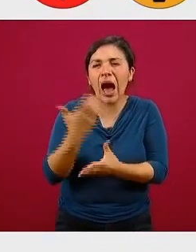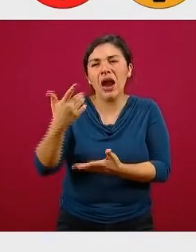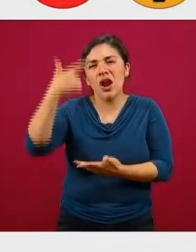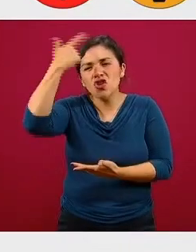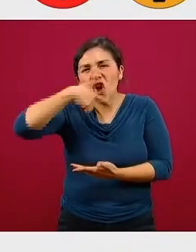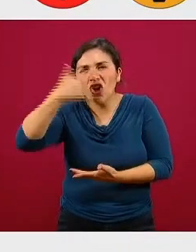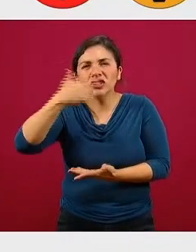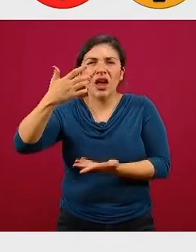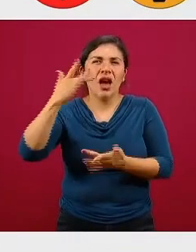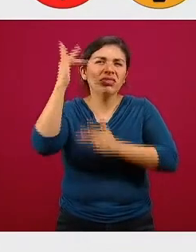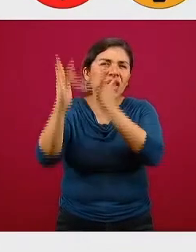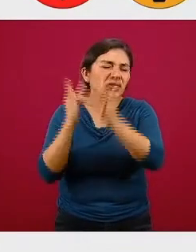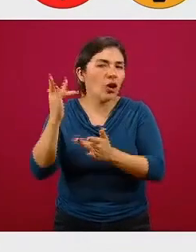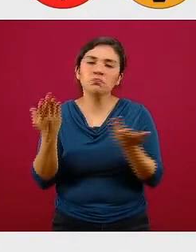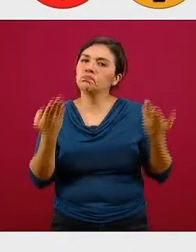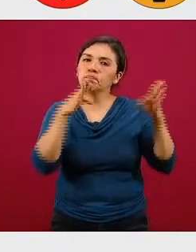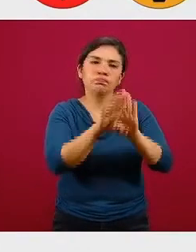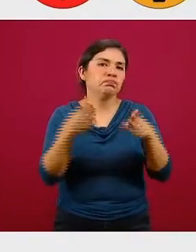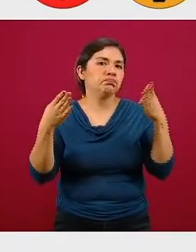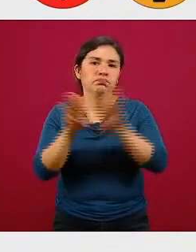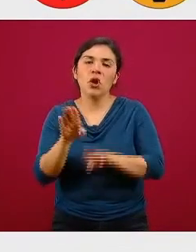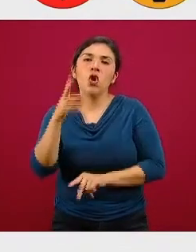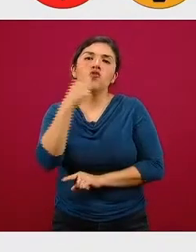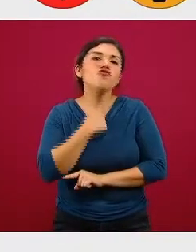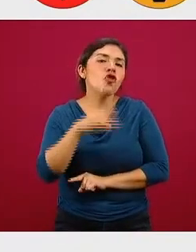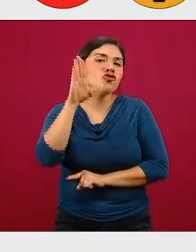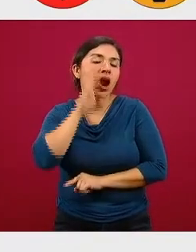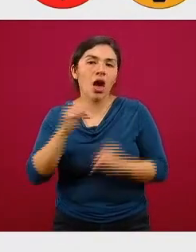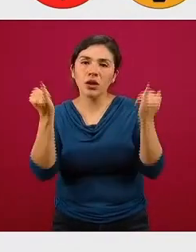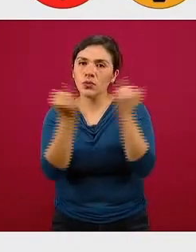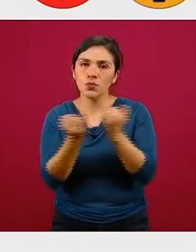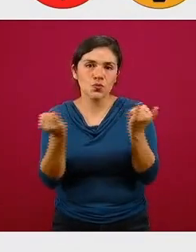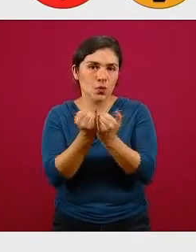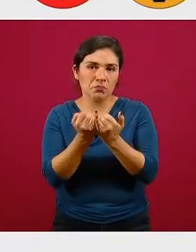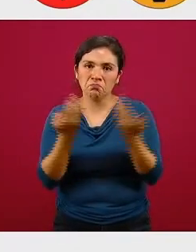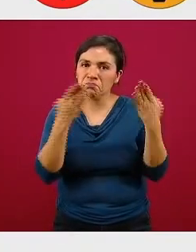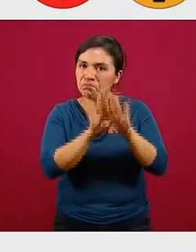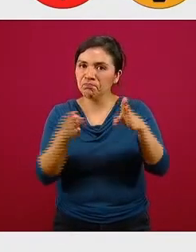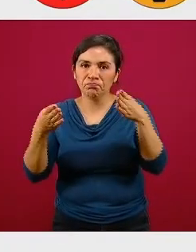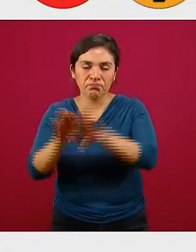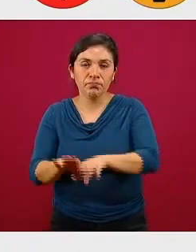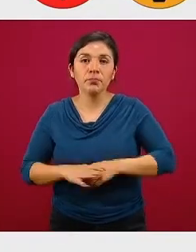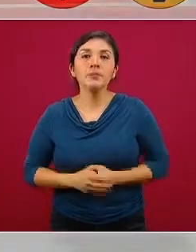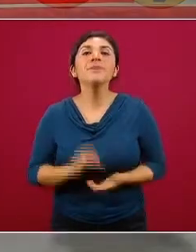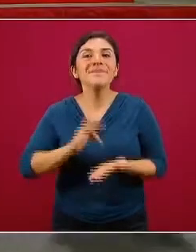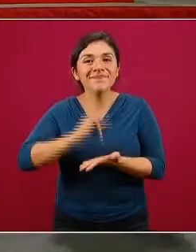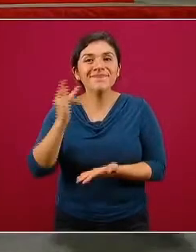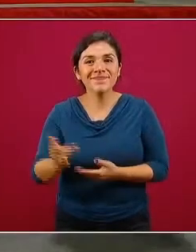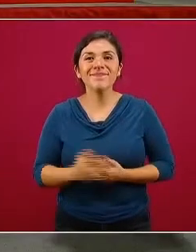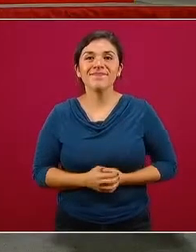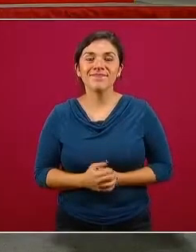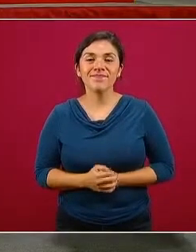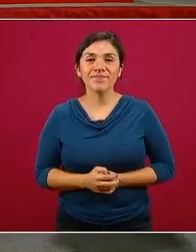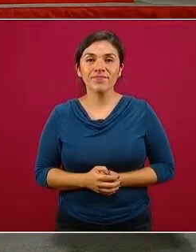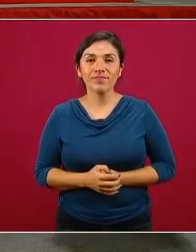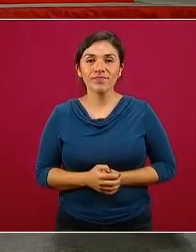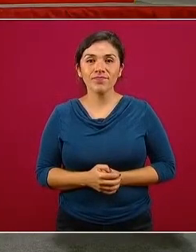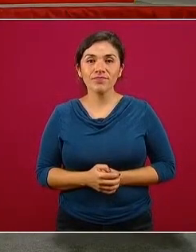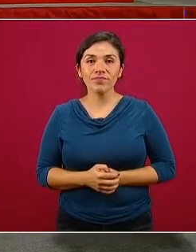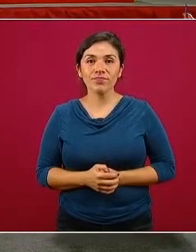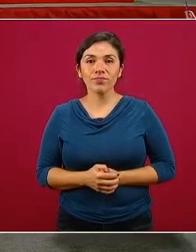nocturnos cerrados en ambas opciones de semáforo, tanto rojo como naranja. Muchísimas gracias.